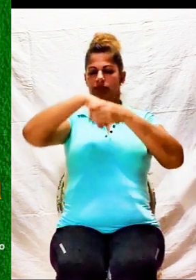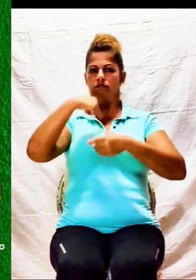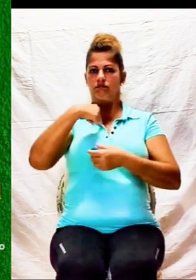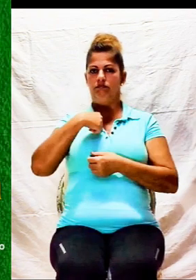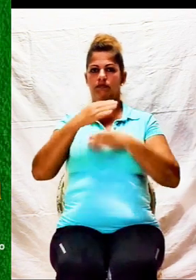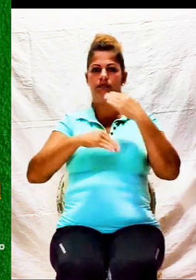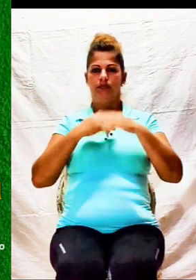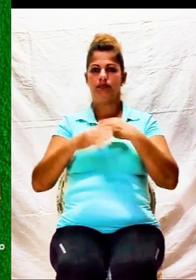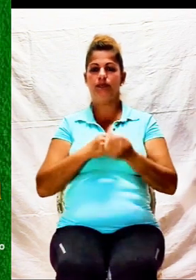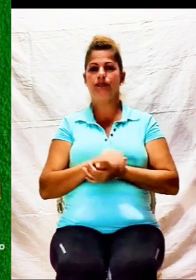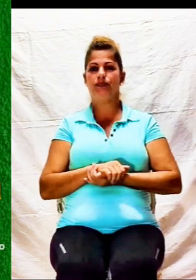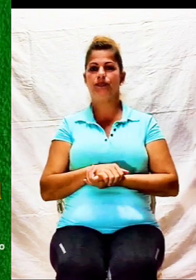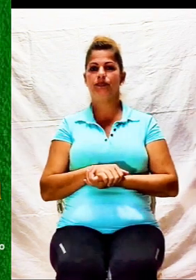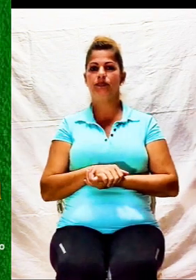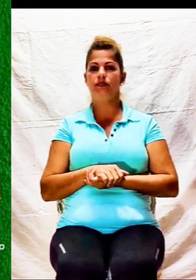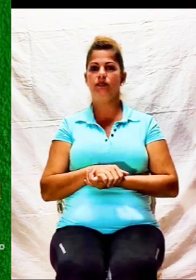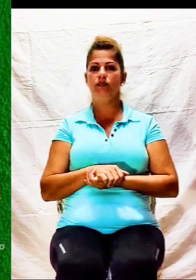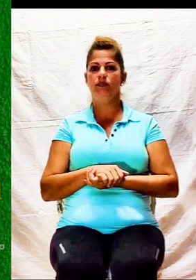mí.